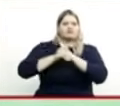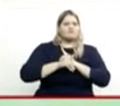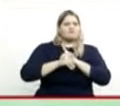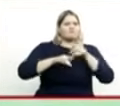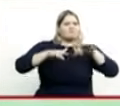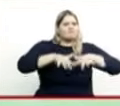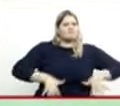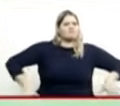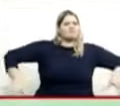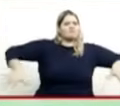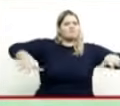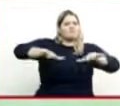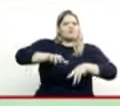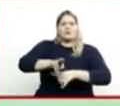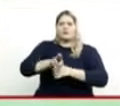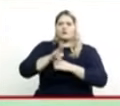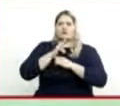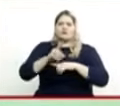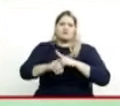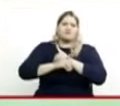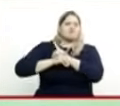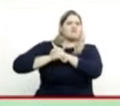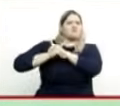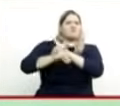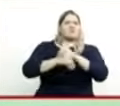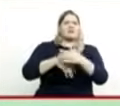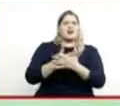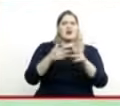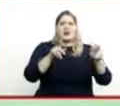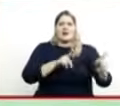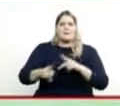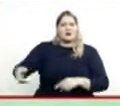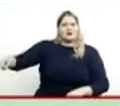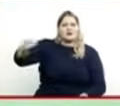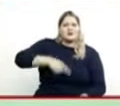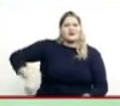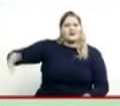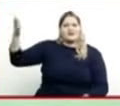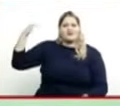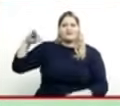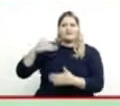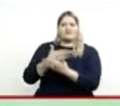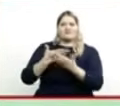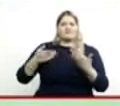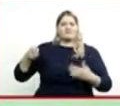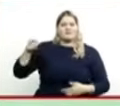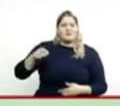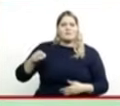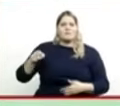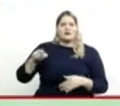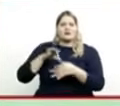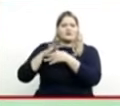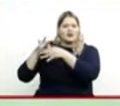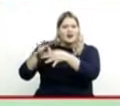territorio nacional frente a los filibusteros del siglo XXI y sus cómplices.